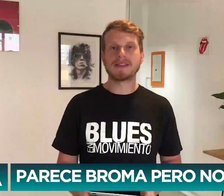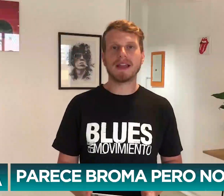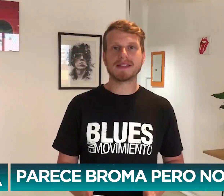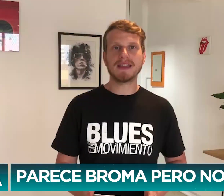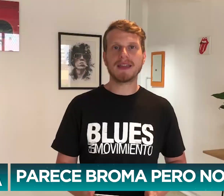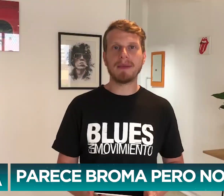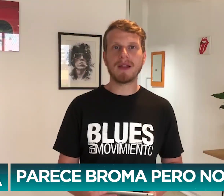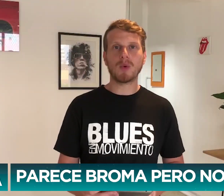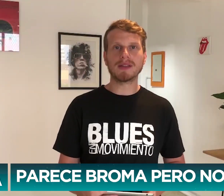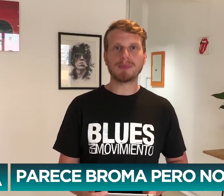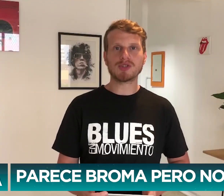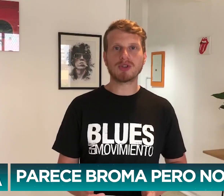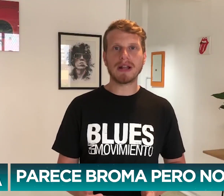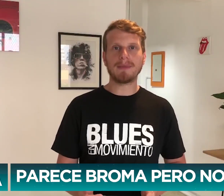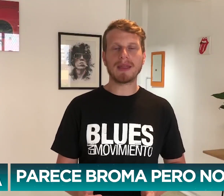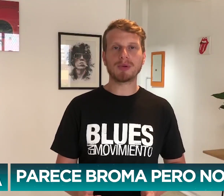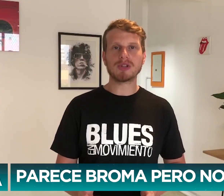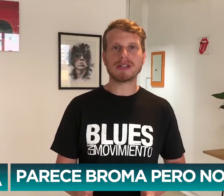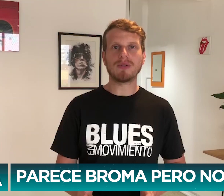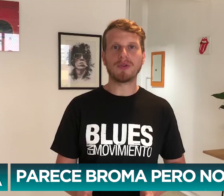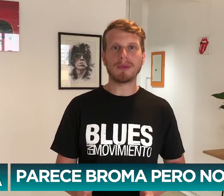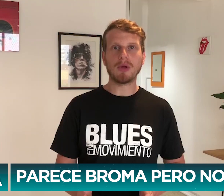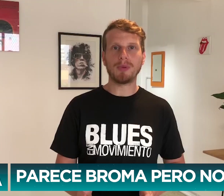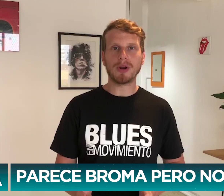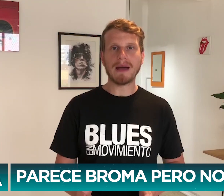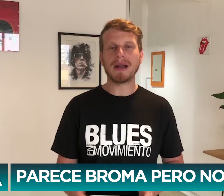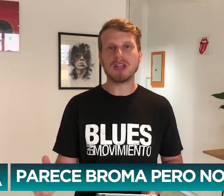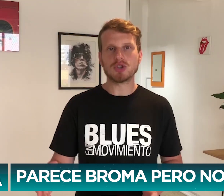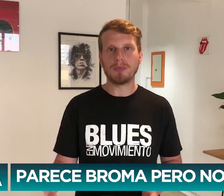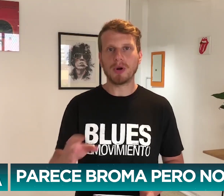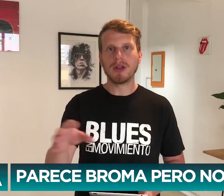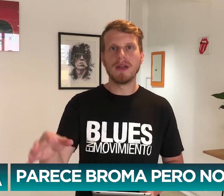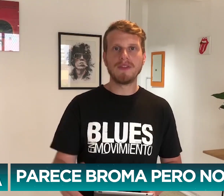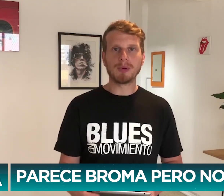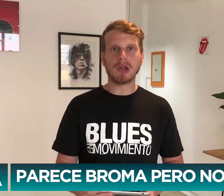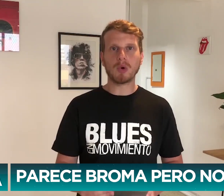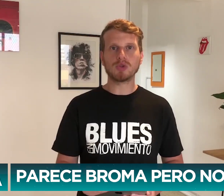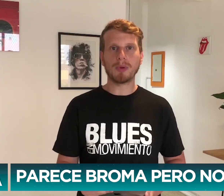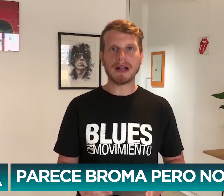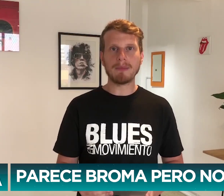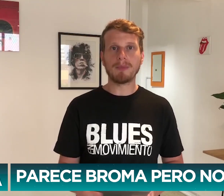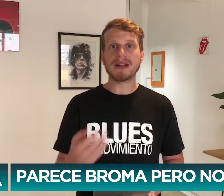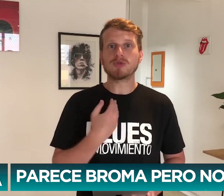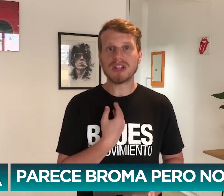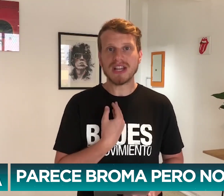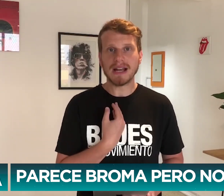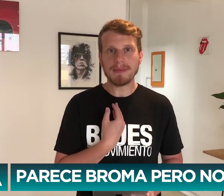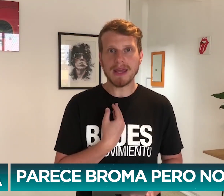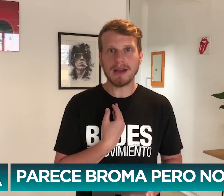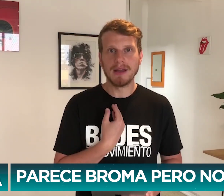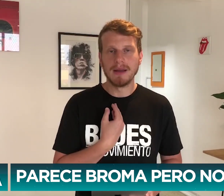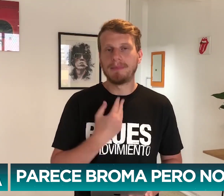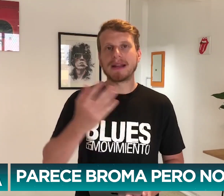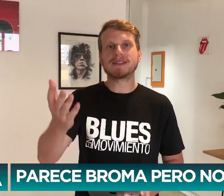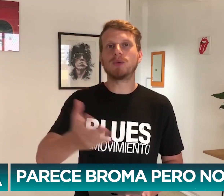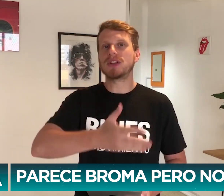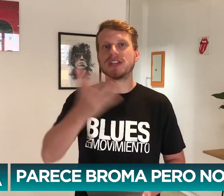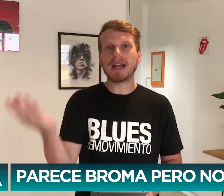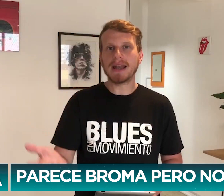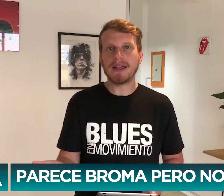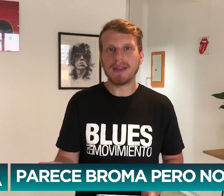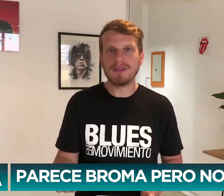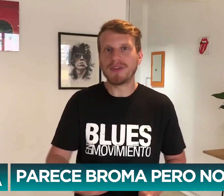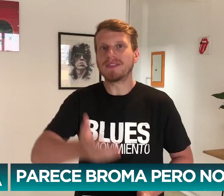Te decía recién que más del 40% de la Cámara de Diputados está conformado por amarillos, por diputados de Juntos por el Cambio. Parece una chicana mía, parece